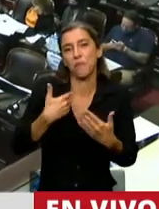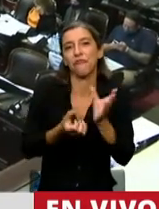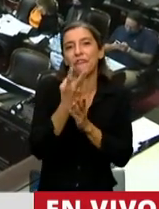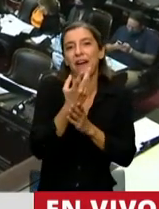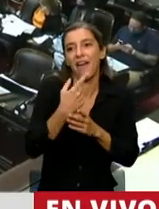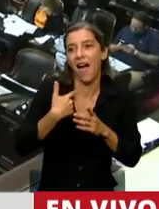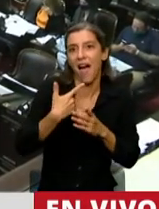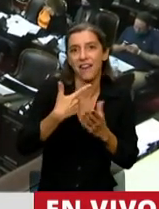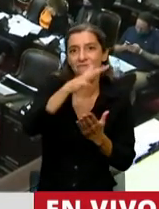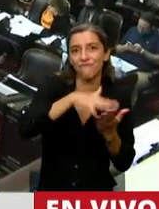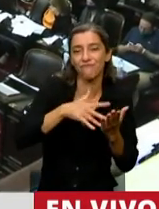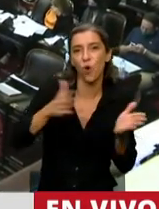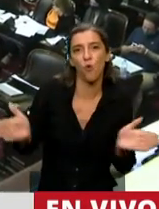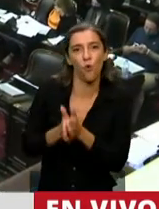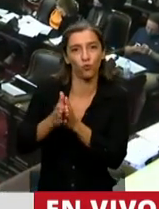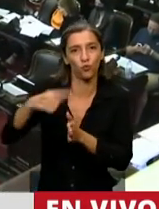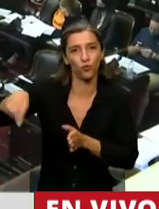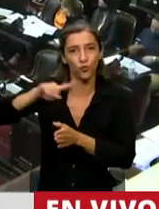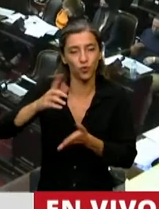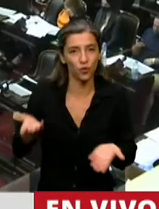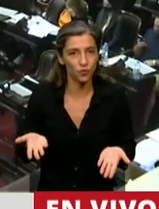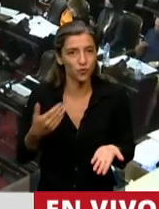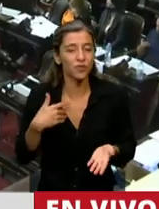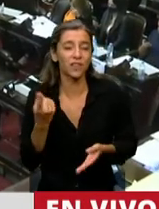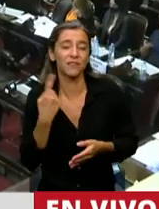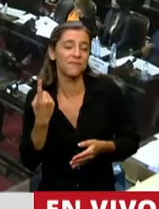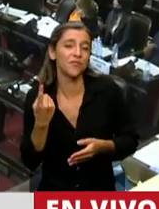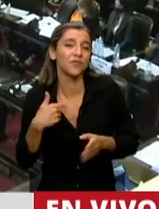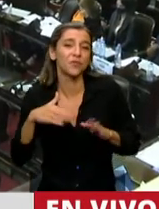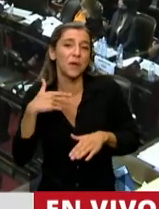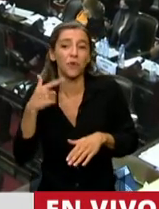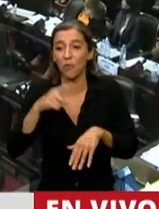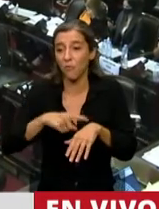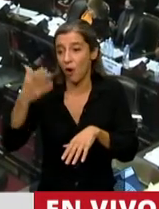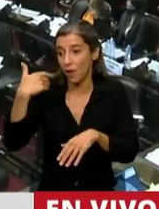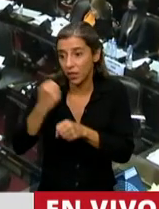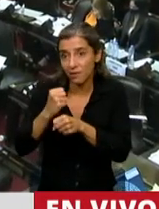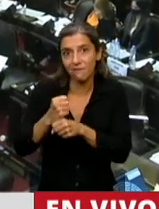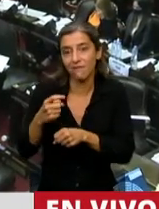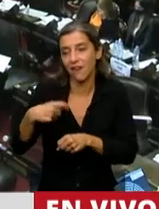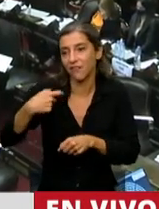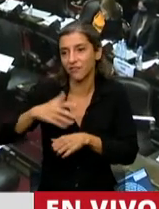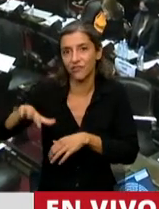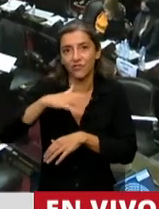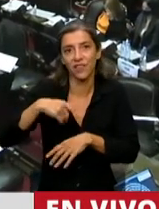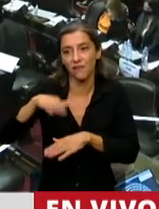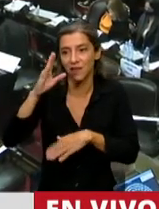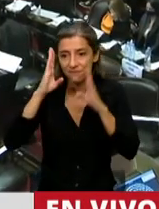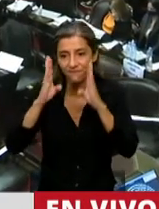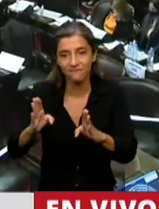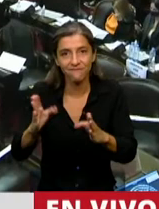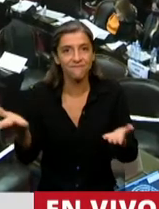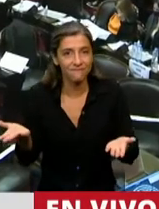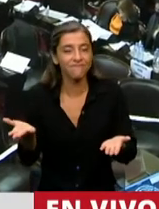especial entendiendo que la ciencia y la tecnología atraviesan todas las áreas de los gobiernos y que todos